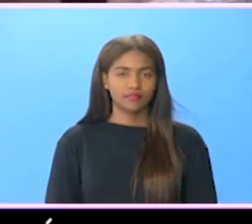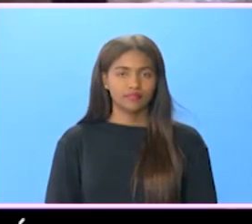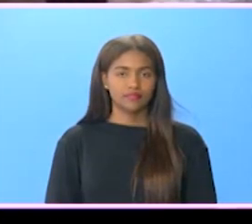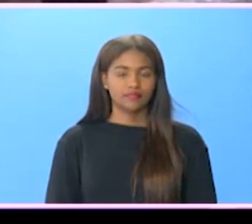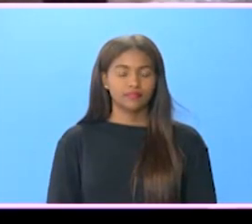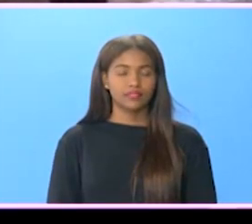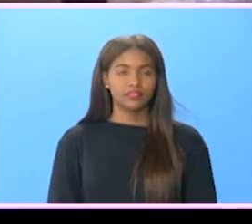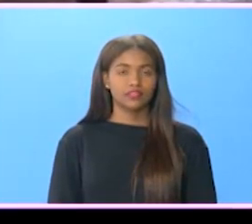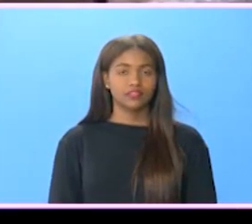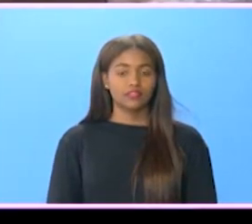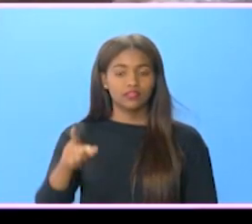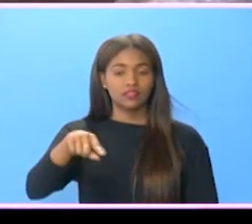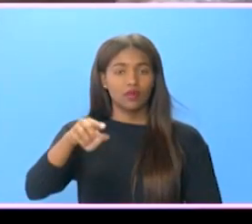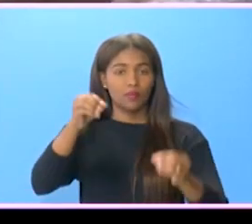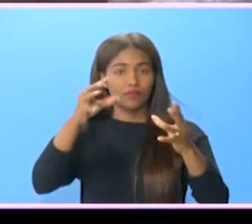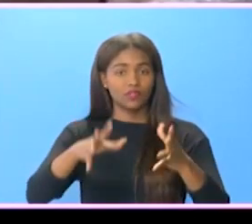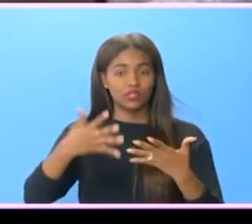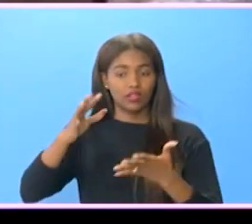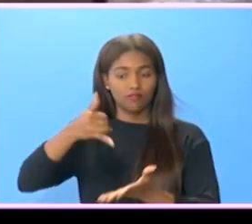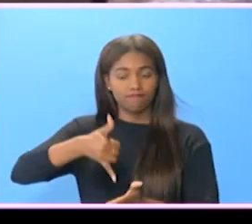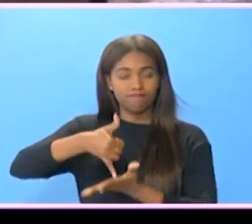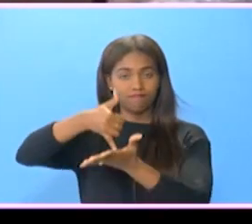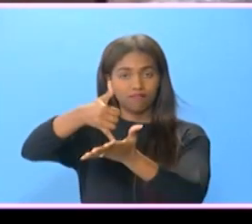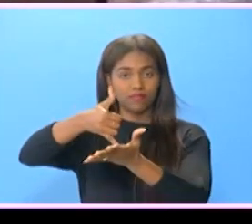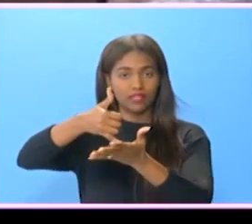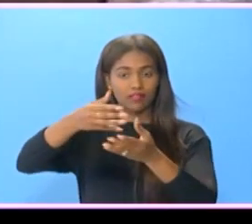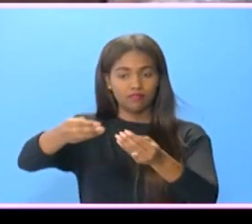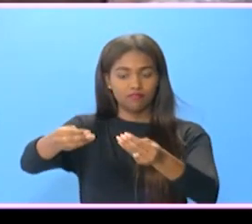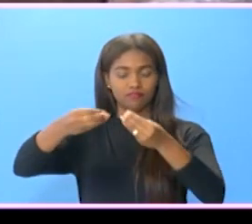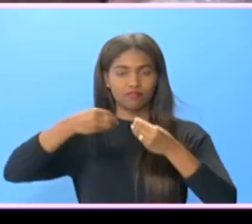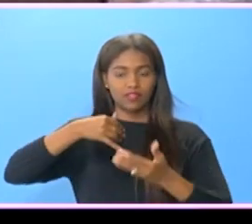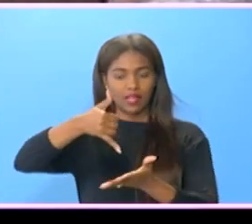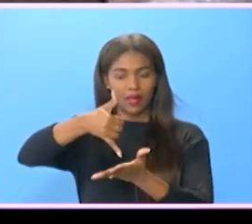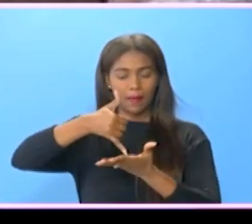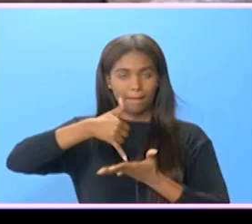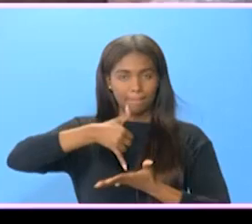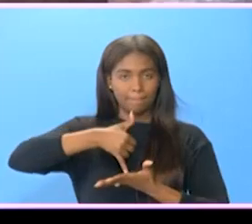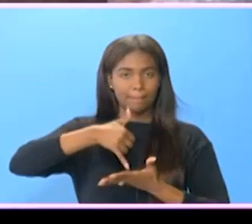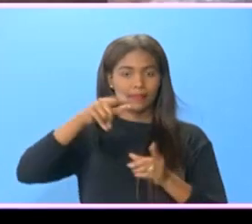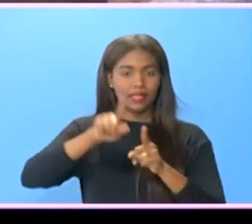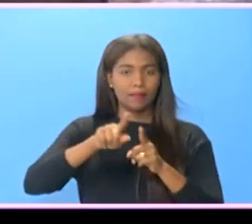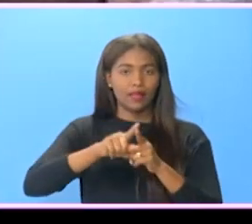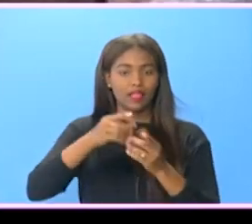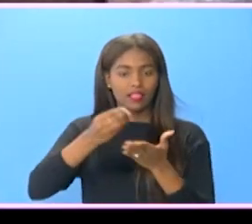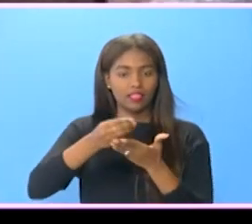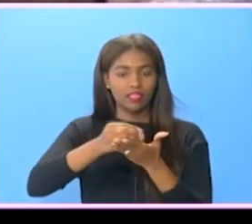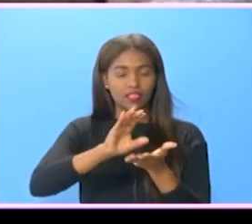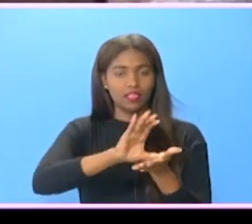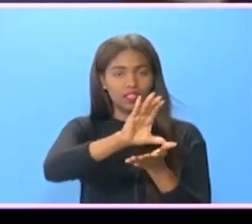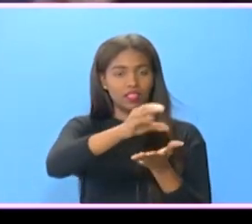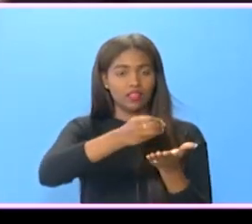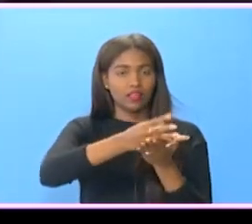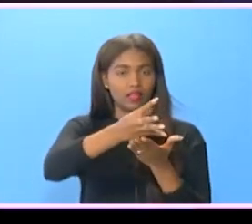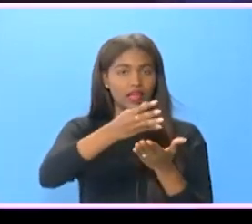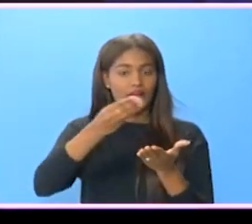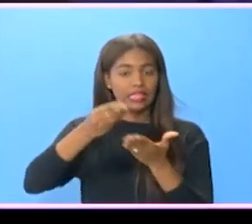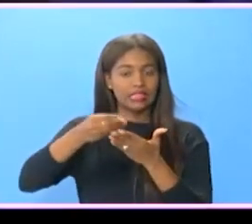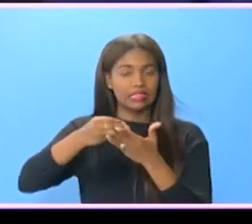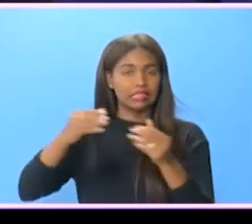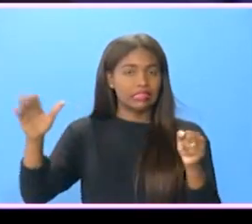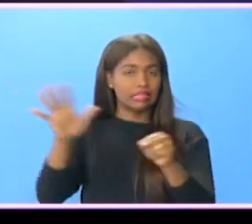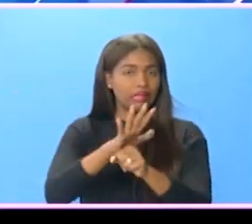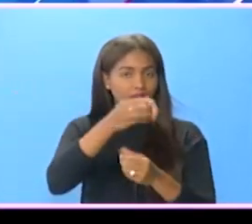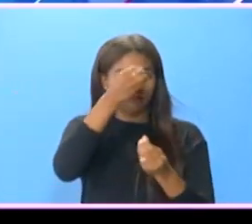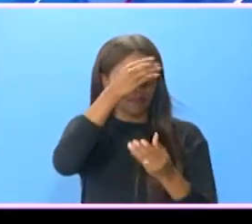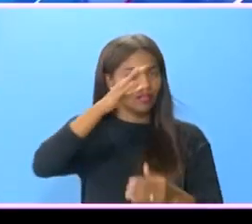Bueno, estos docentes que fueron reconocidos recibieron una placa y también recibieron un aporte económico. El monto no fue todavía